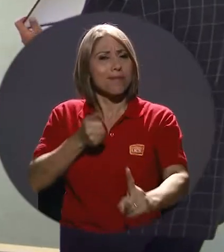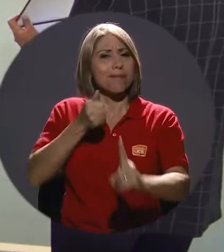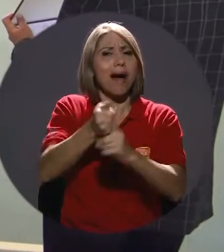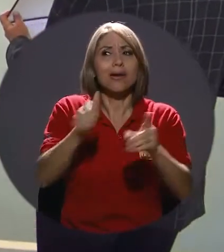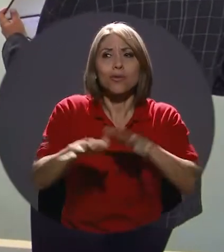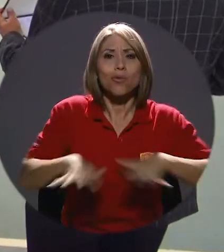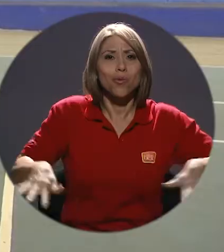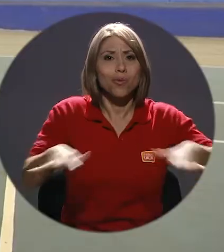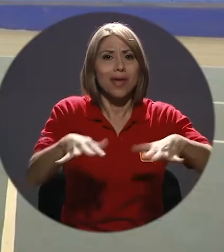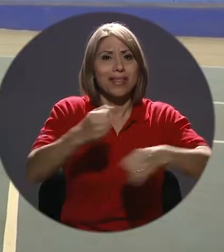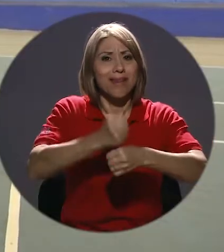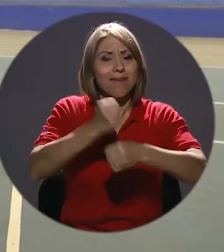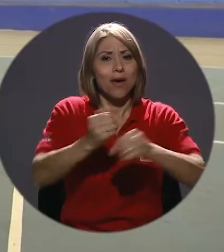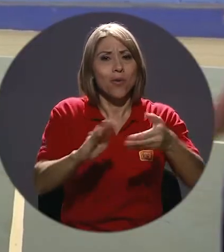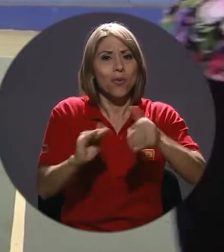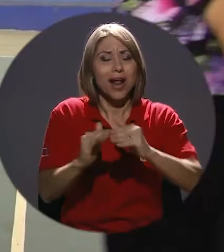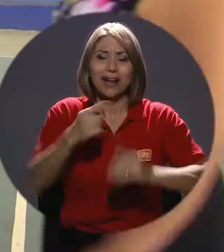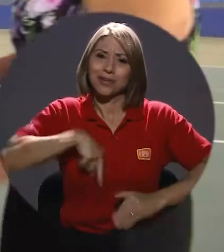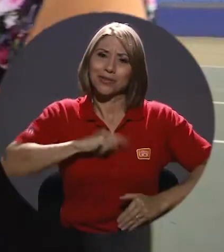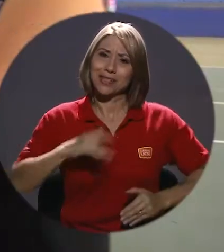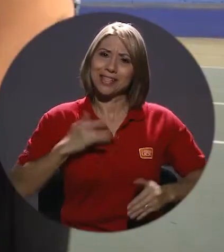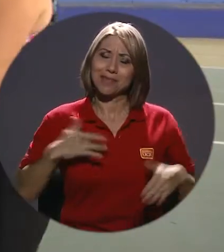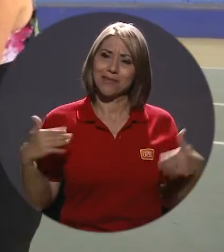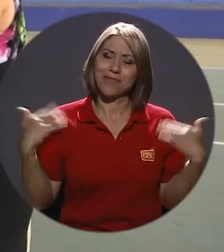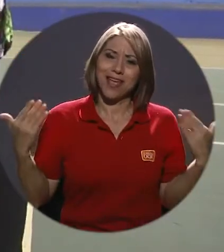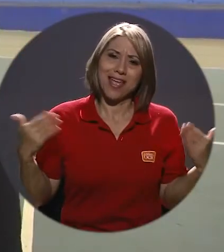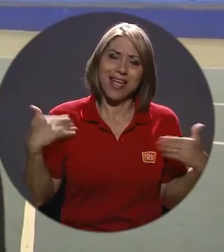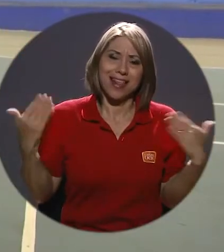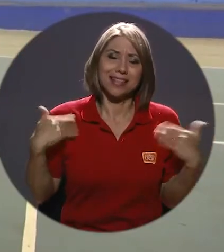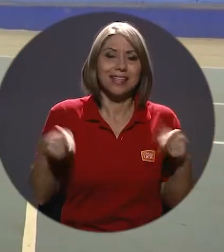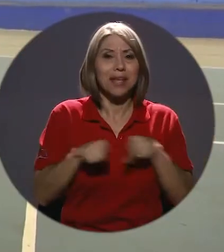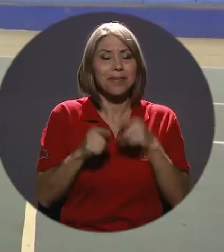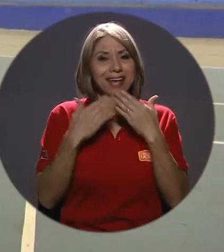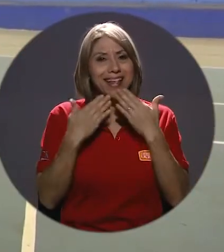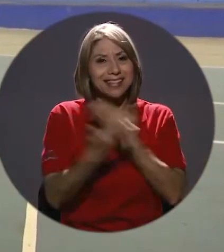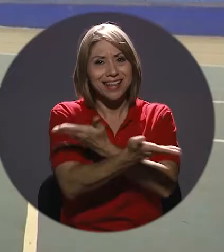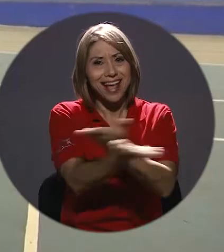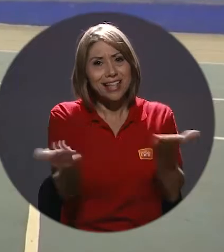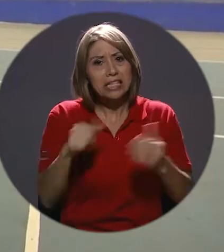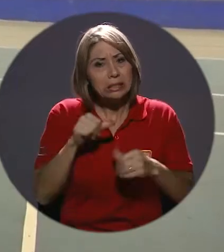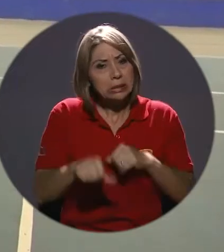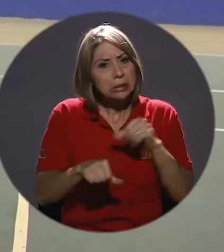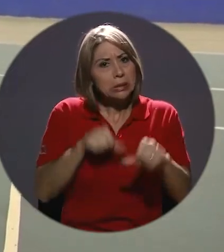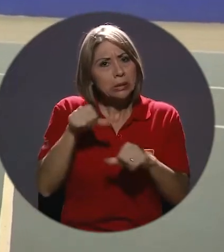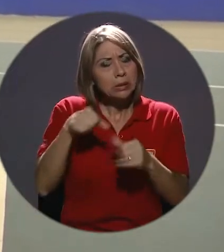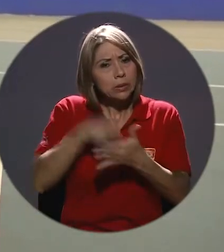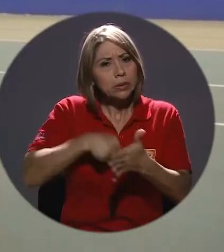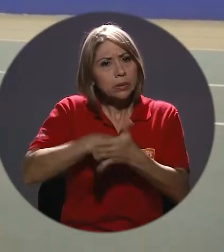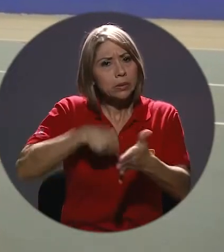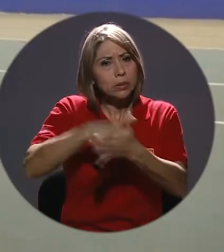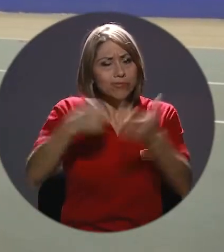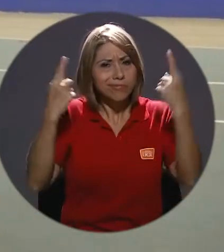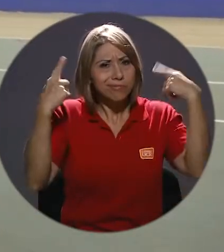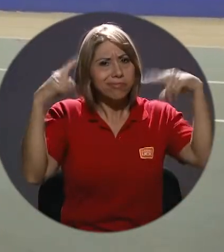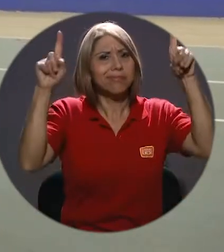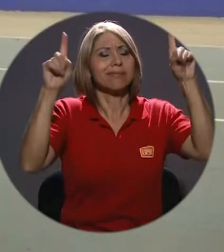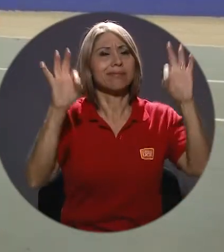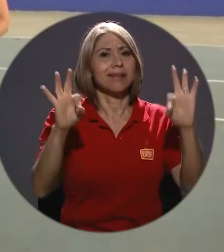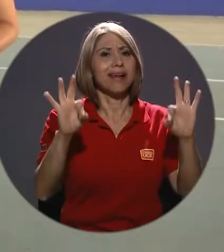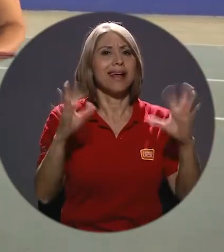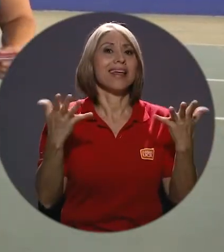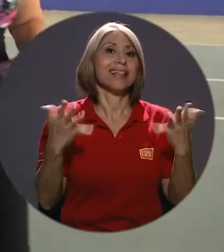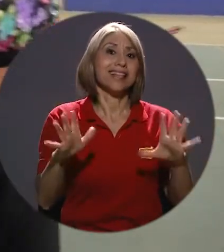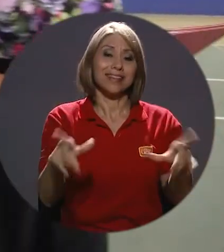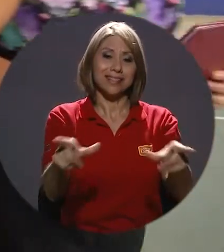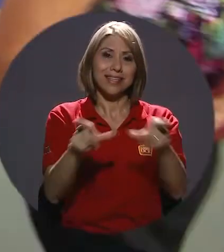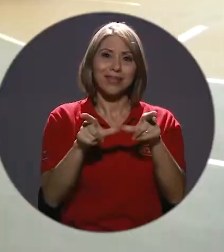de impacto en el territorio como tal, trabajo comunal. Entonces, pues felices y sobre todo agradecerles a ellas por el empeño y la lucha de llegar